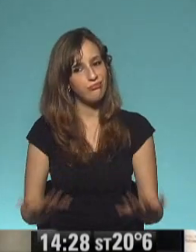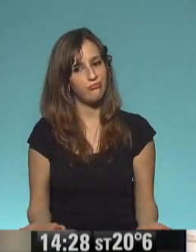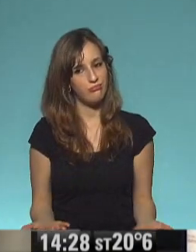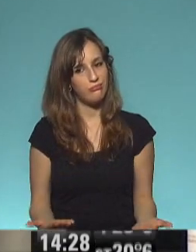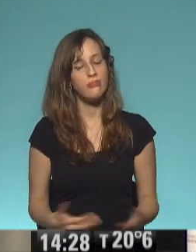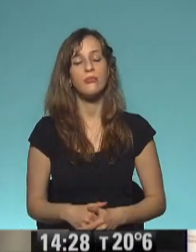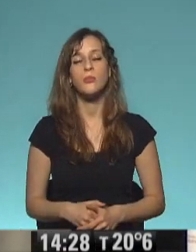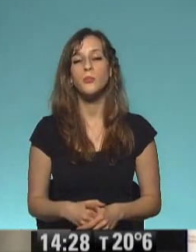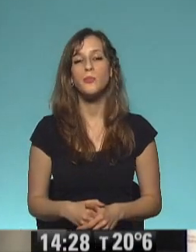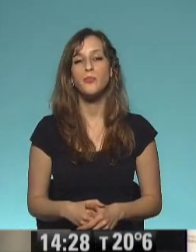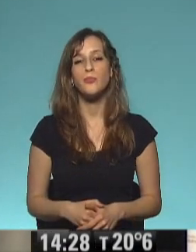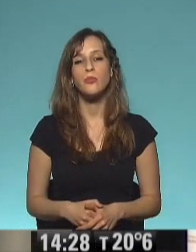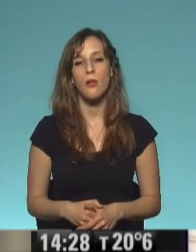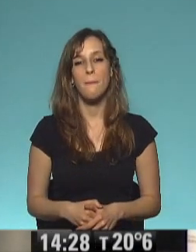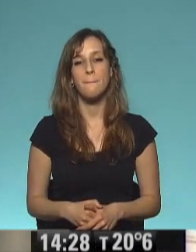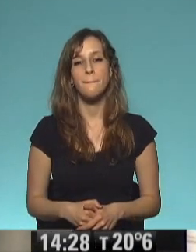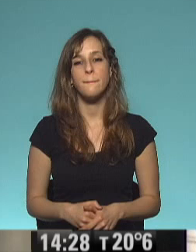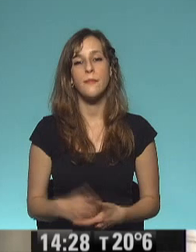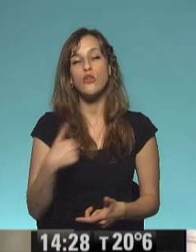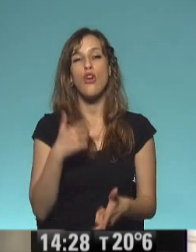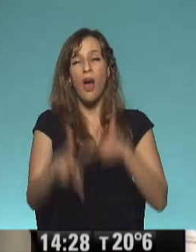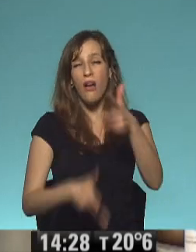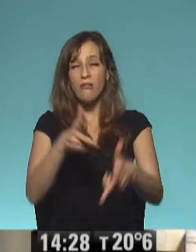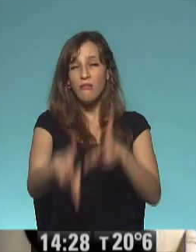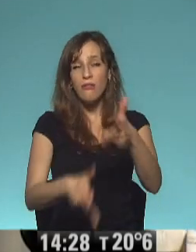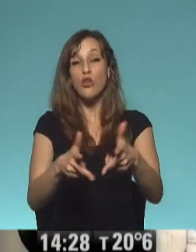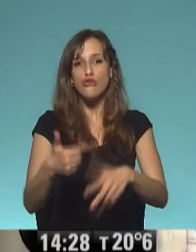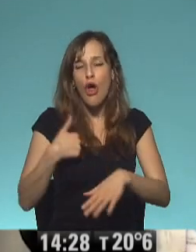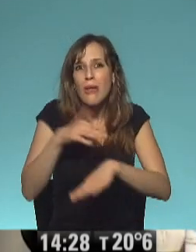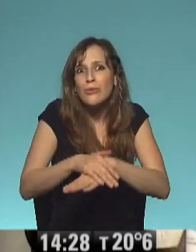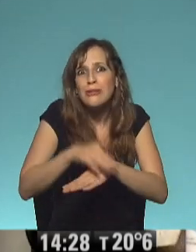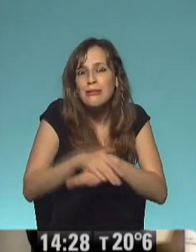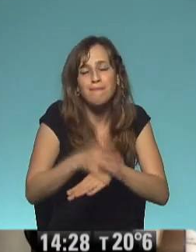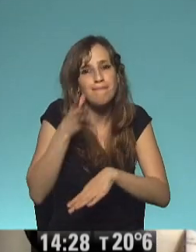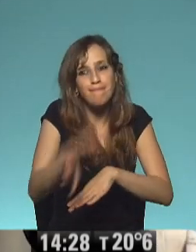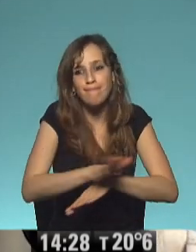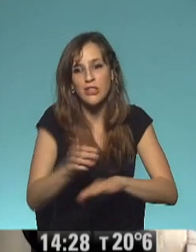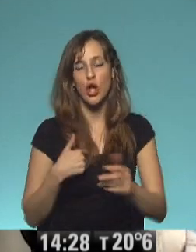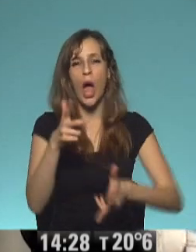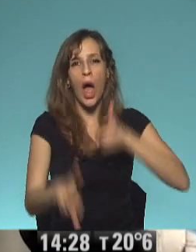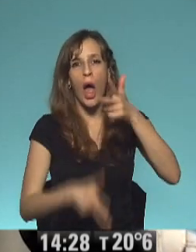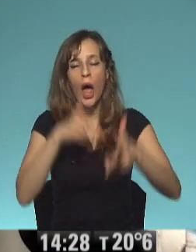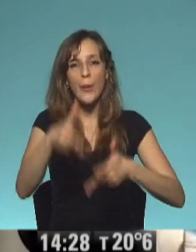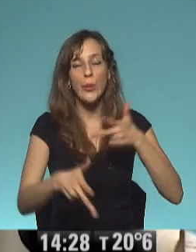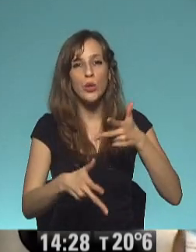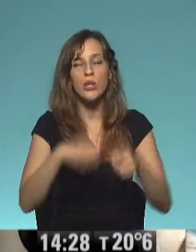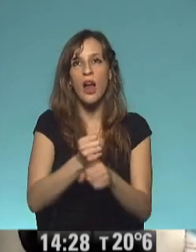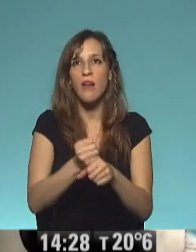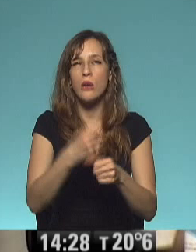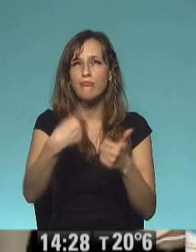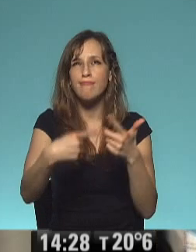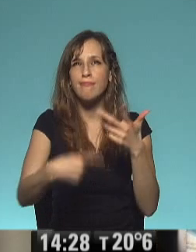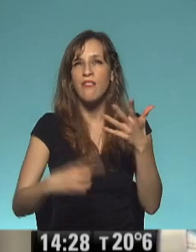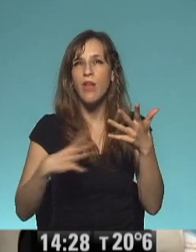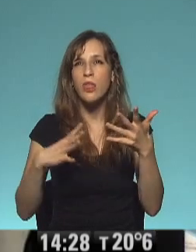Miren, ustedes dirán, este tipo, ¿por qué hace este planteo? Porque la verdad es que me estoy llenando de responsabilidades cuando digo esto. Pero yo quiero asumir esas responsabilidades